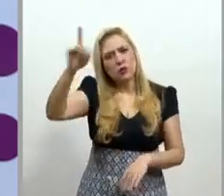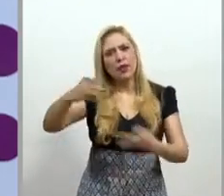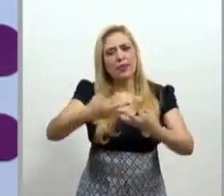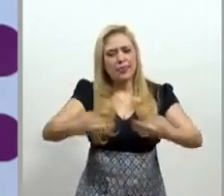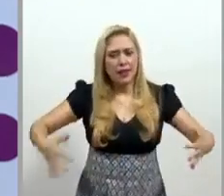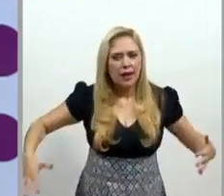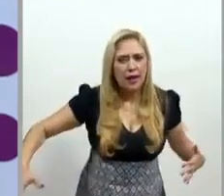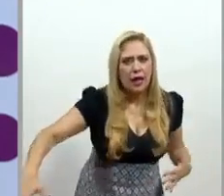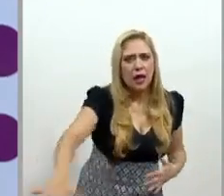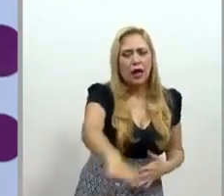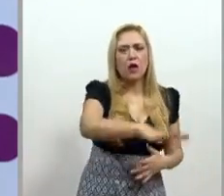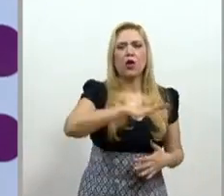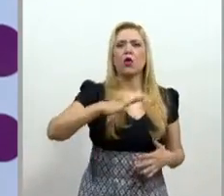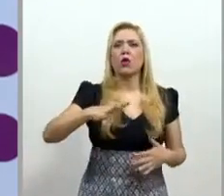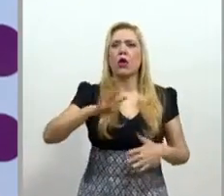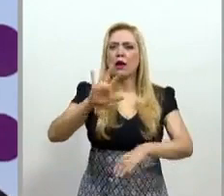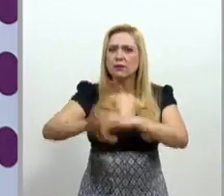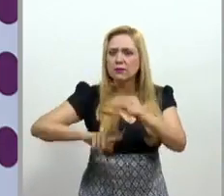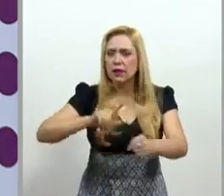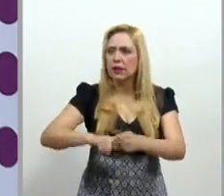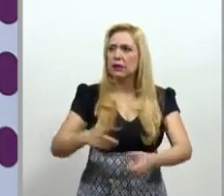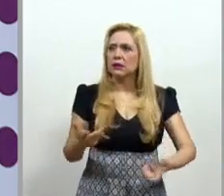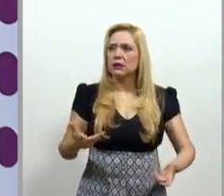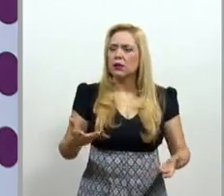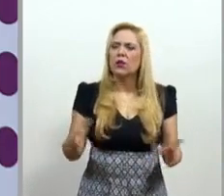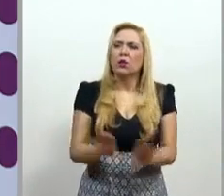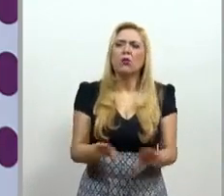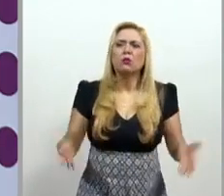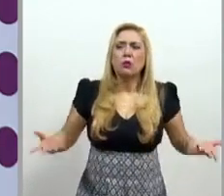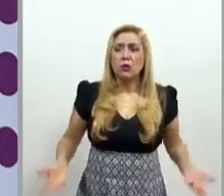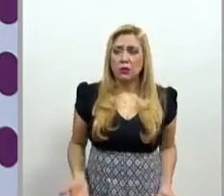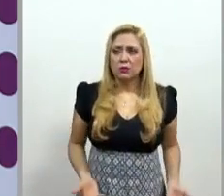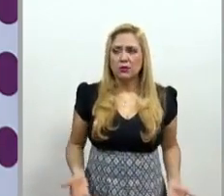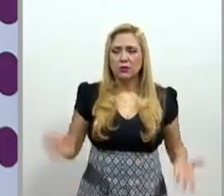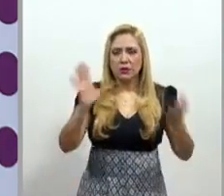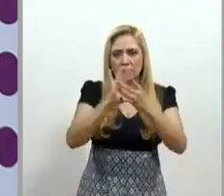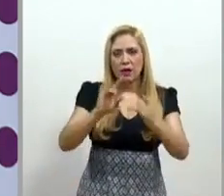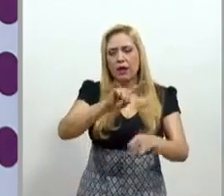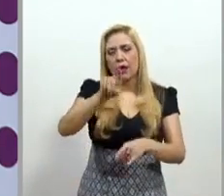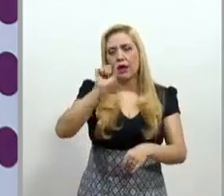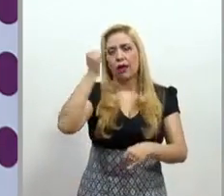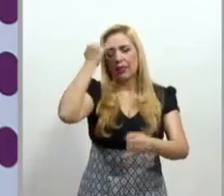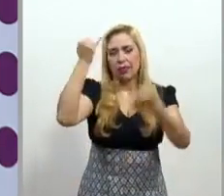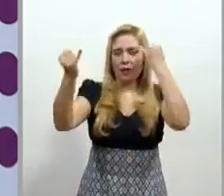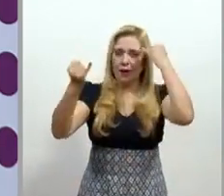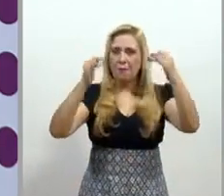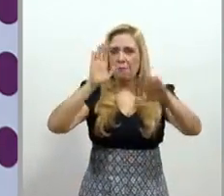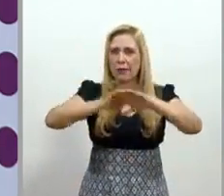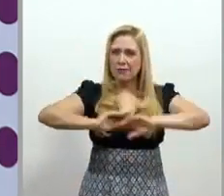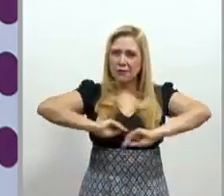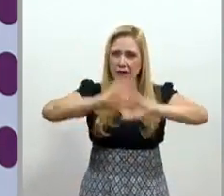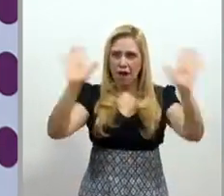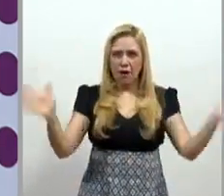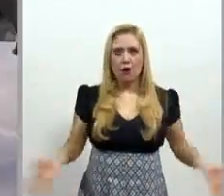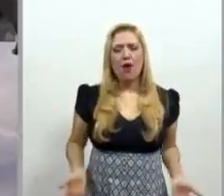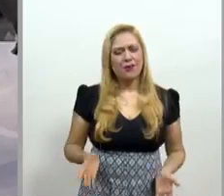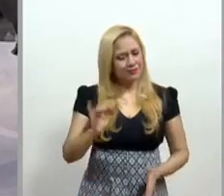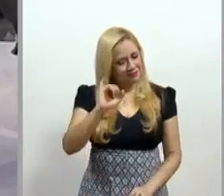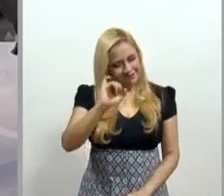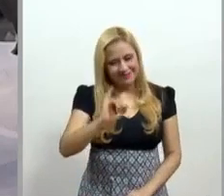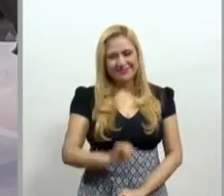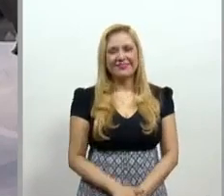terreno, principio pro natura, ahondáramos un poquito más para dejar algunas ideas, digamos, más específicas. Claro,